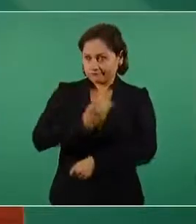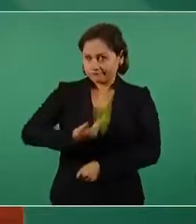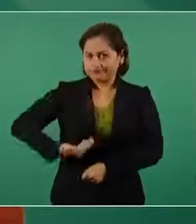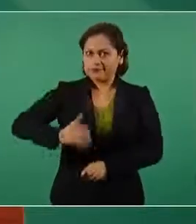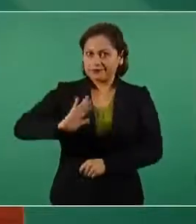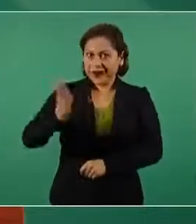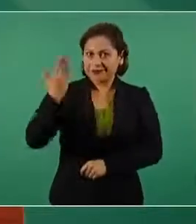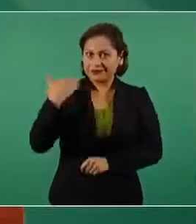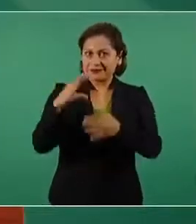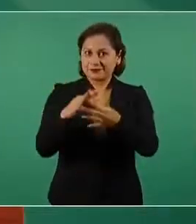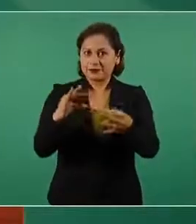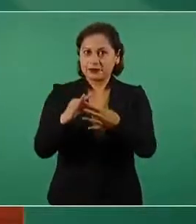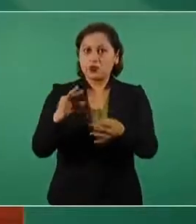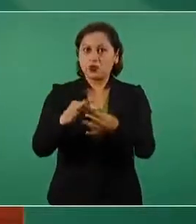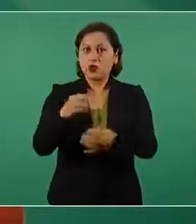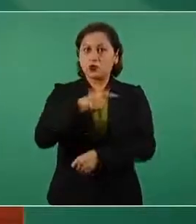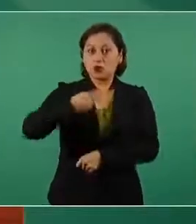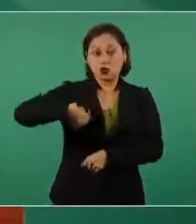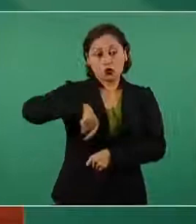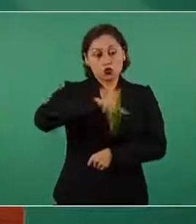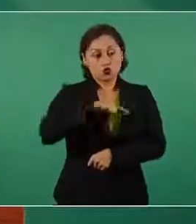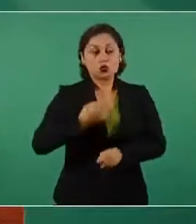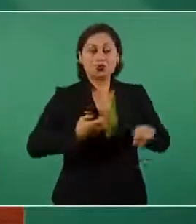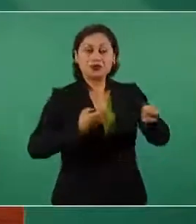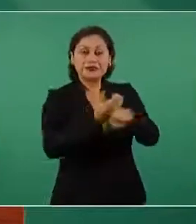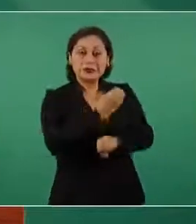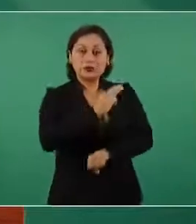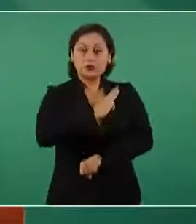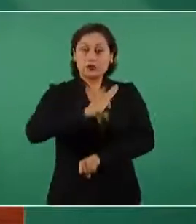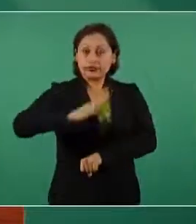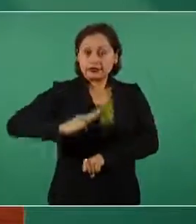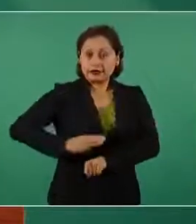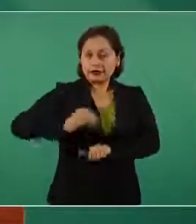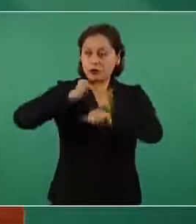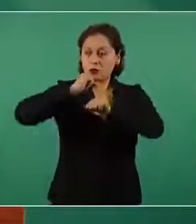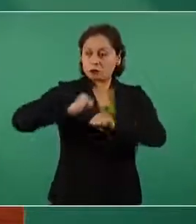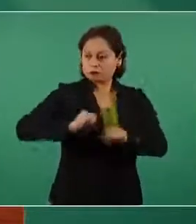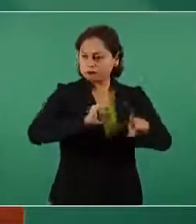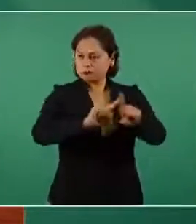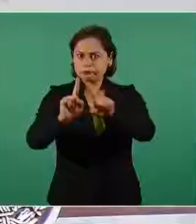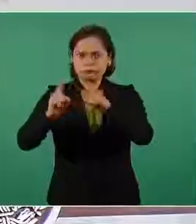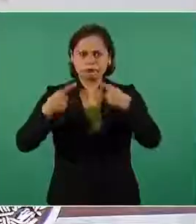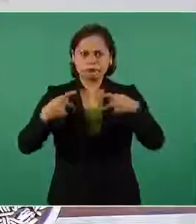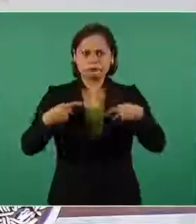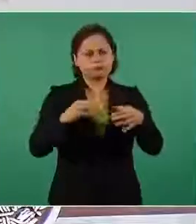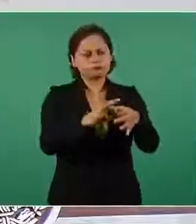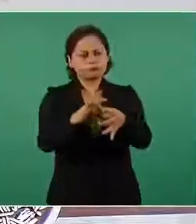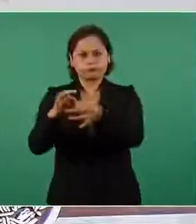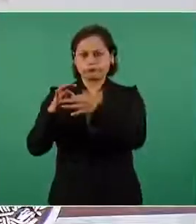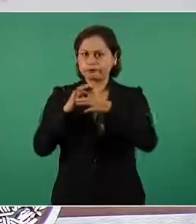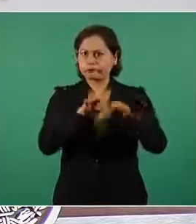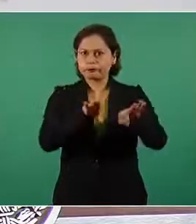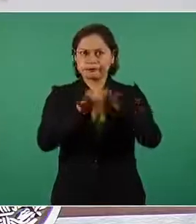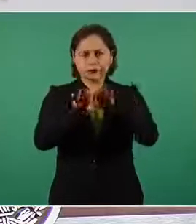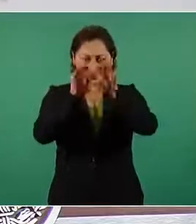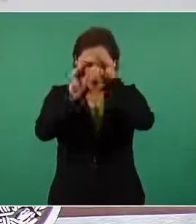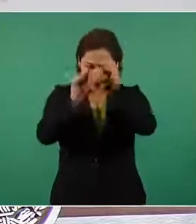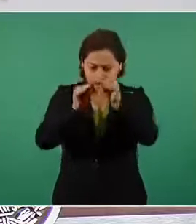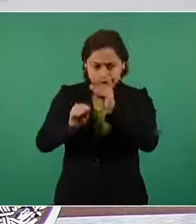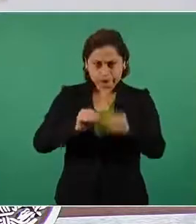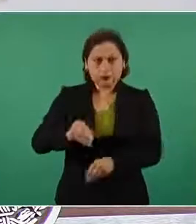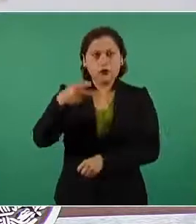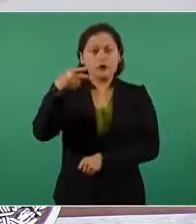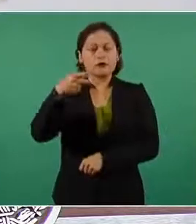que realizamos con los estados y los municipios. Sin embargo, también es muy importante que resaltemos